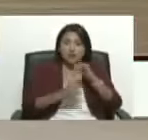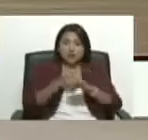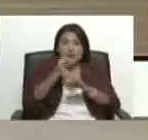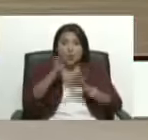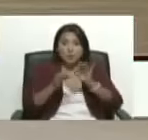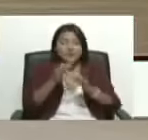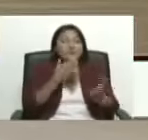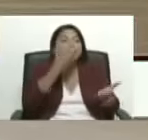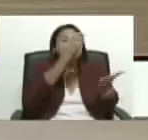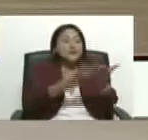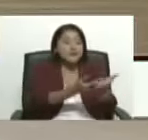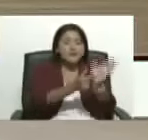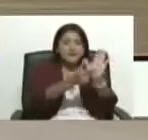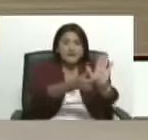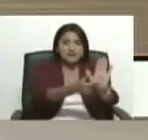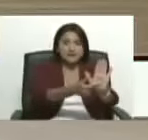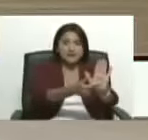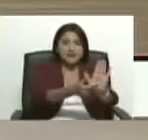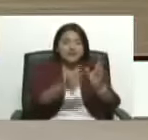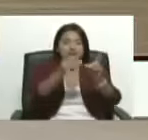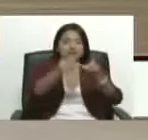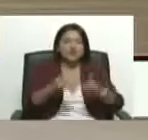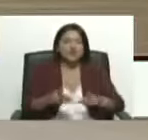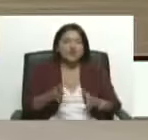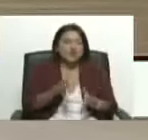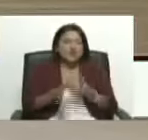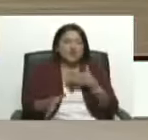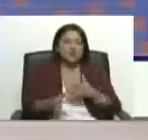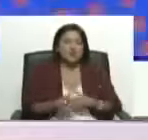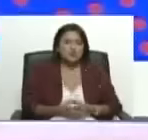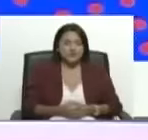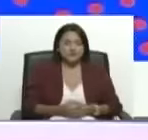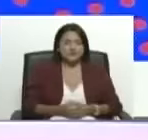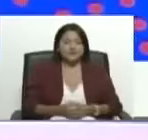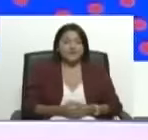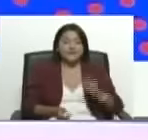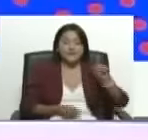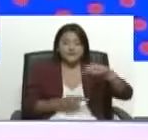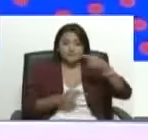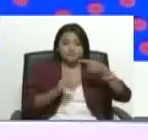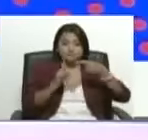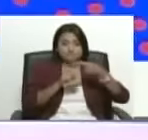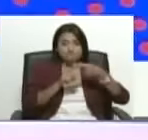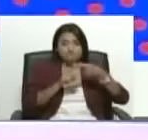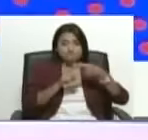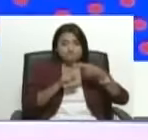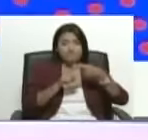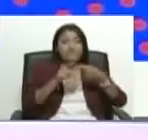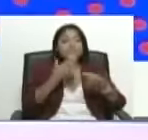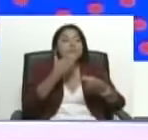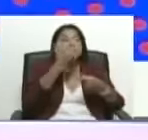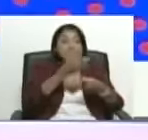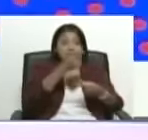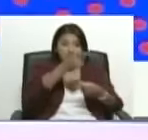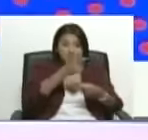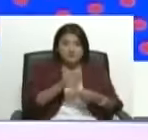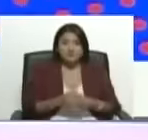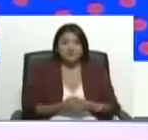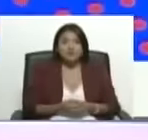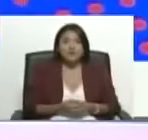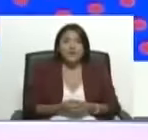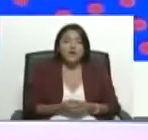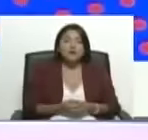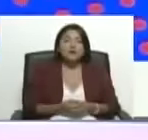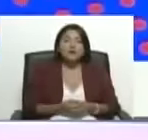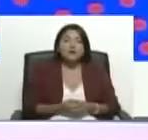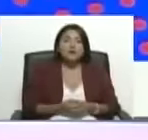pedir medidas provisionales en el siguiente orden. Pide a la Corte que no